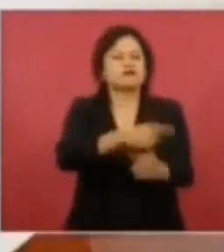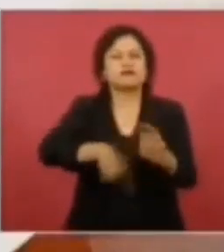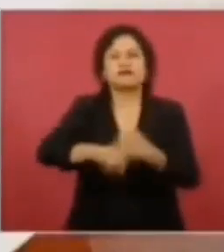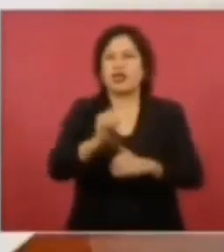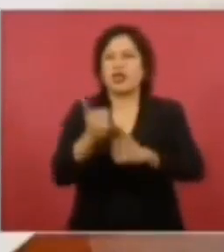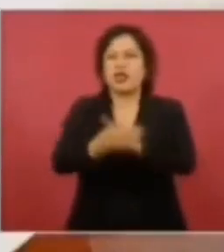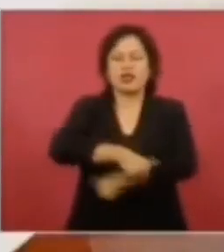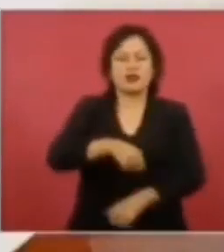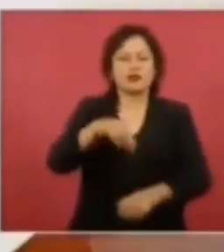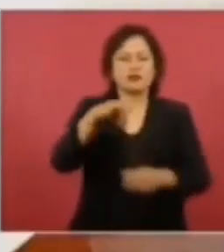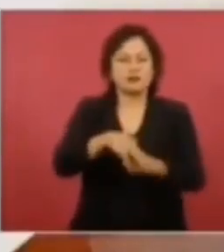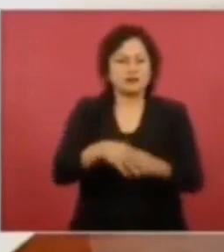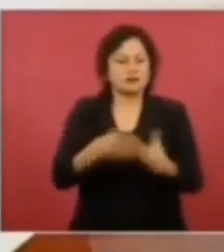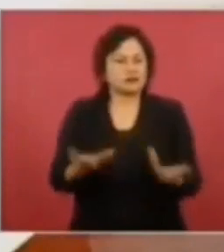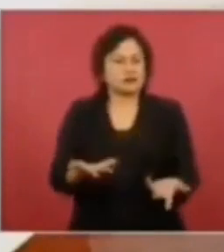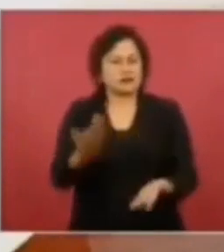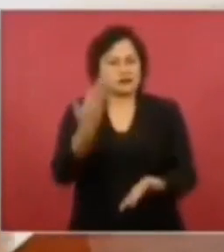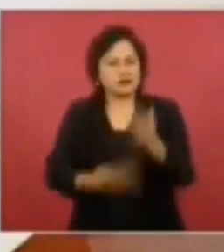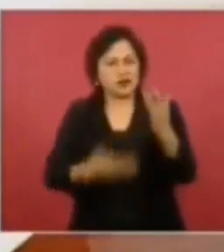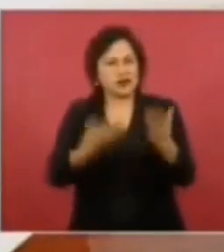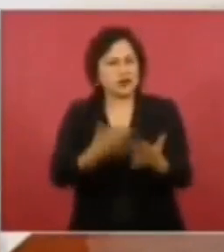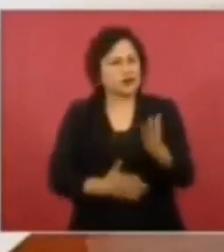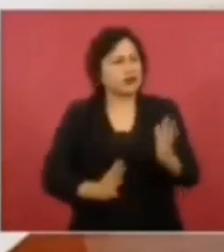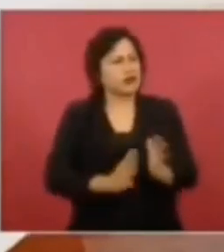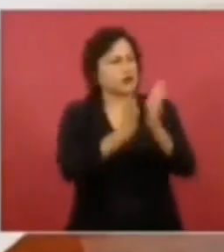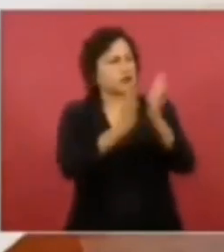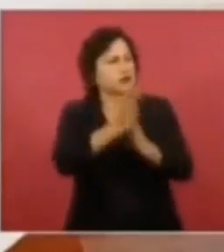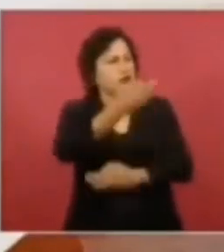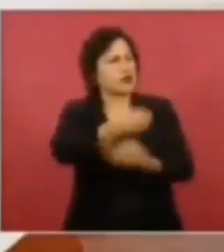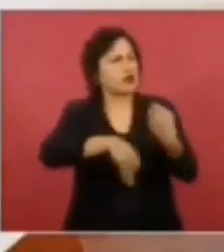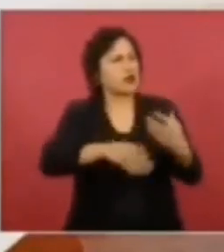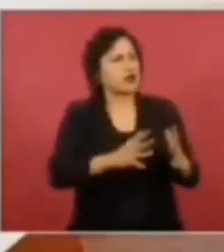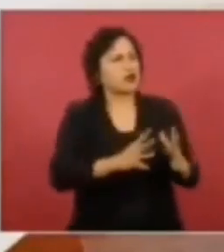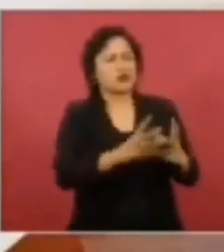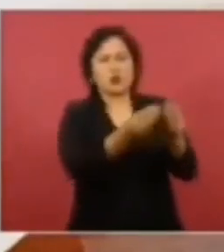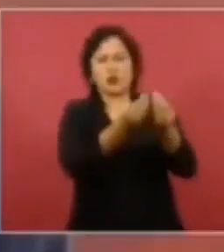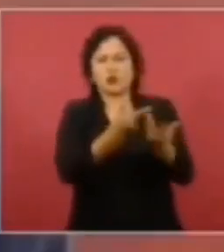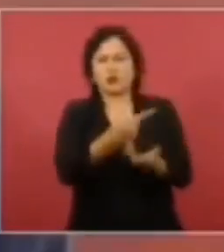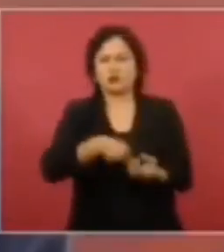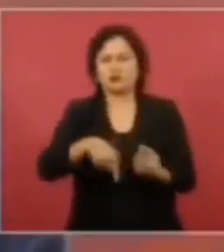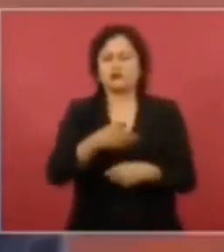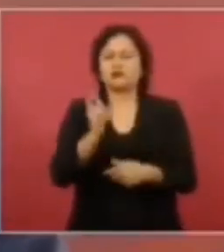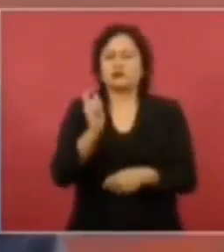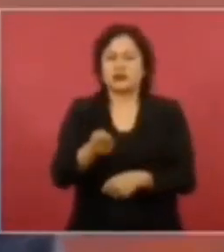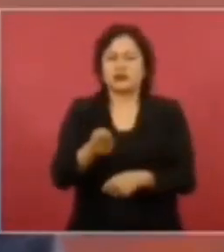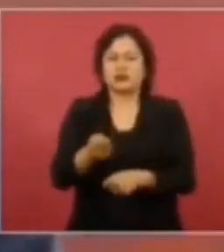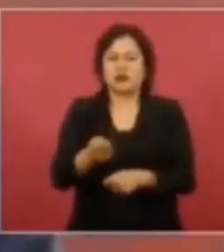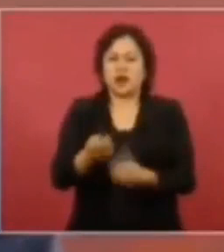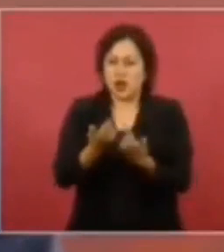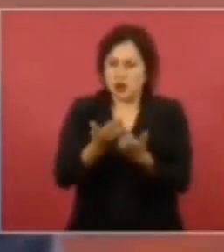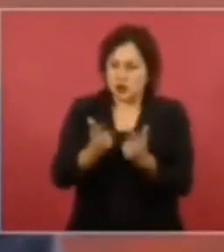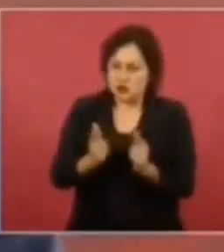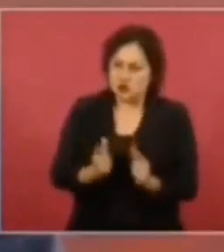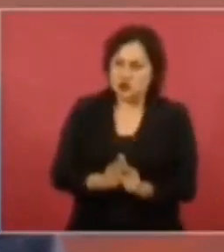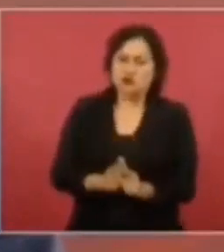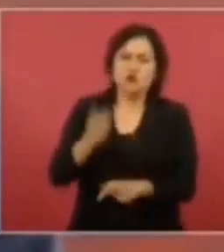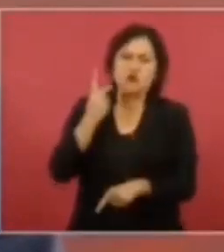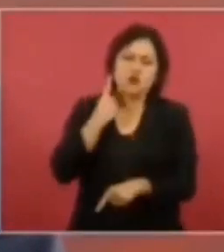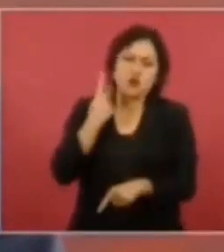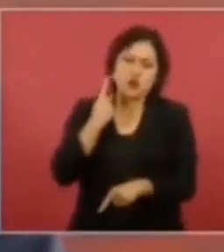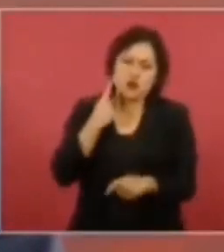con falta de democracia, con predominio de partidos únicos,